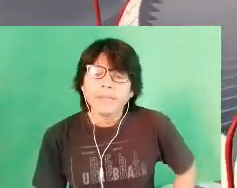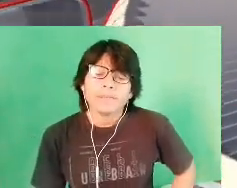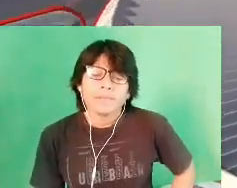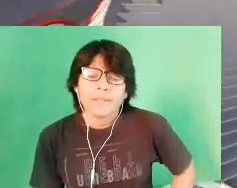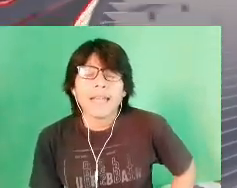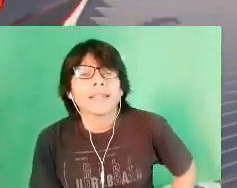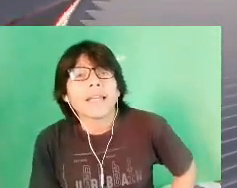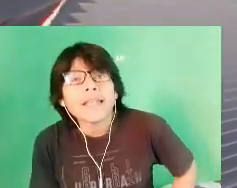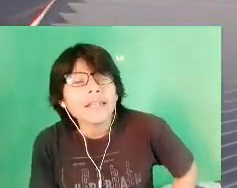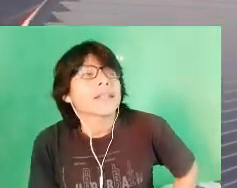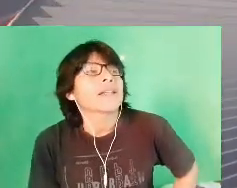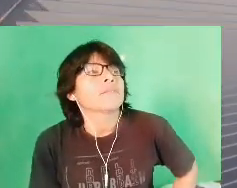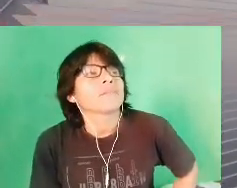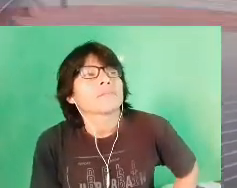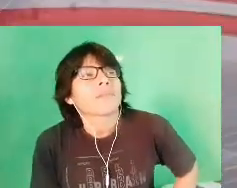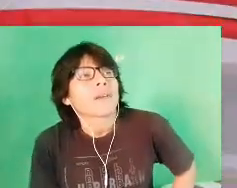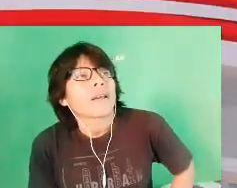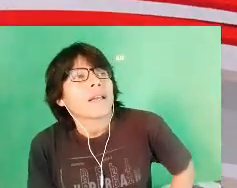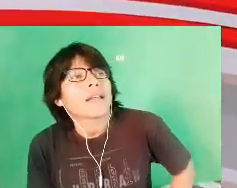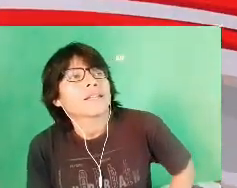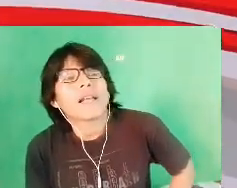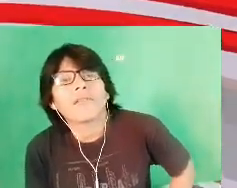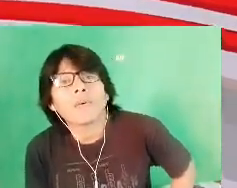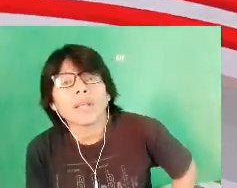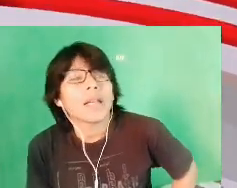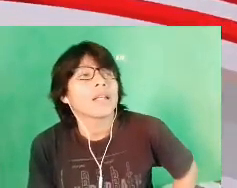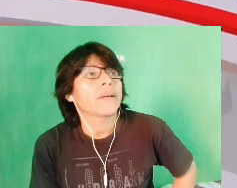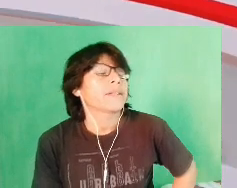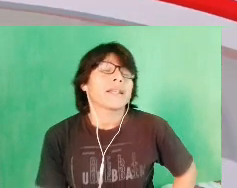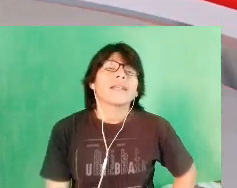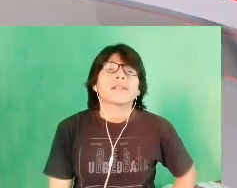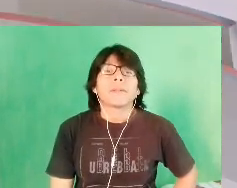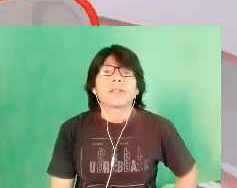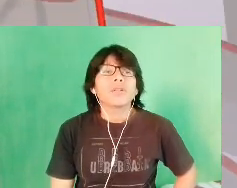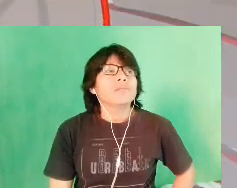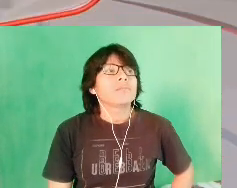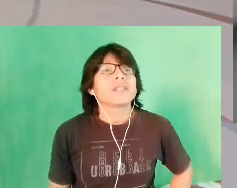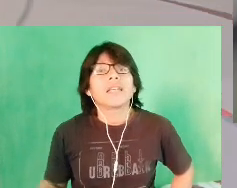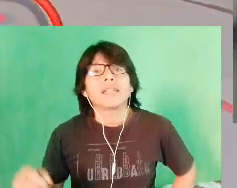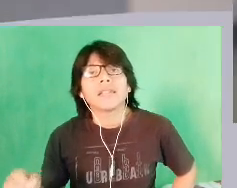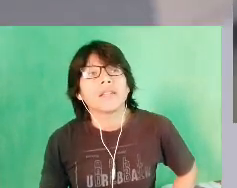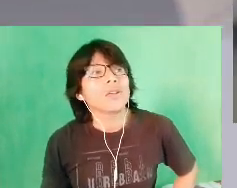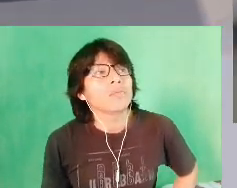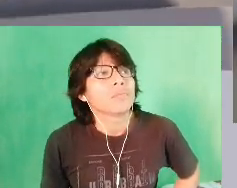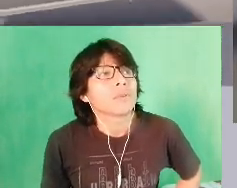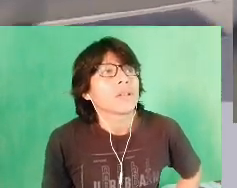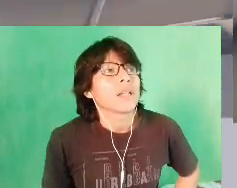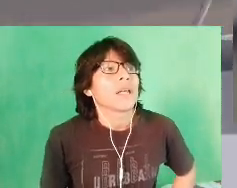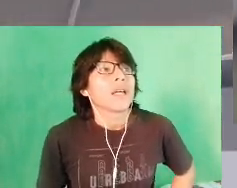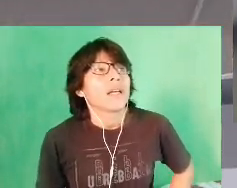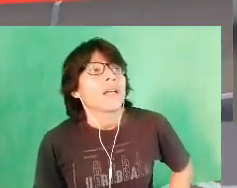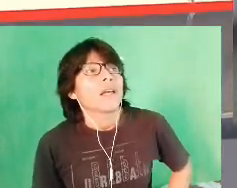El INE, que se dice estar a favor de la libertad de expresión, decidió